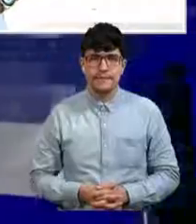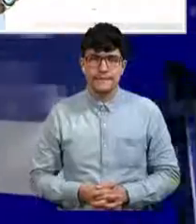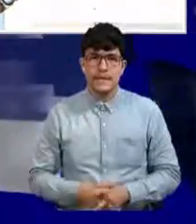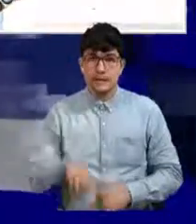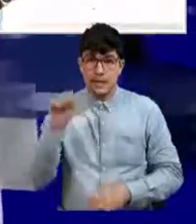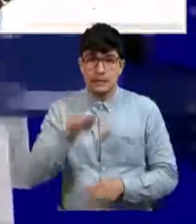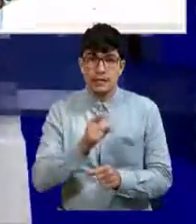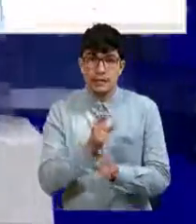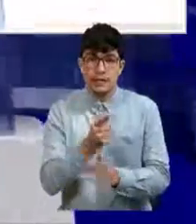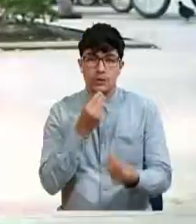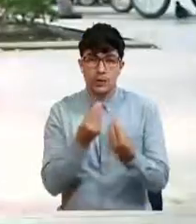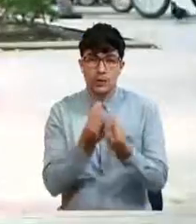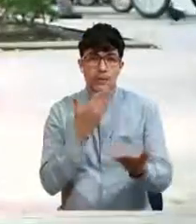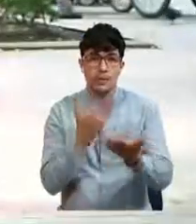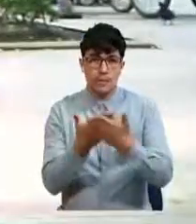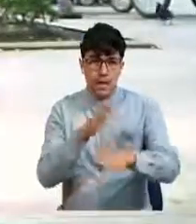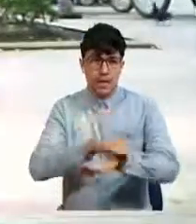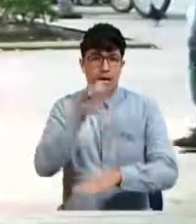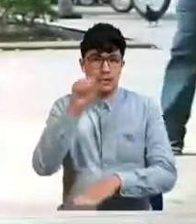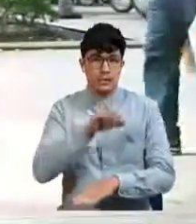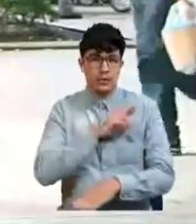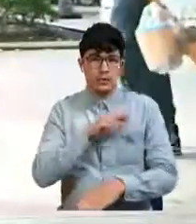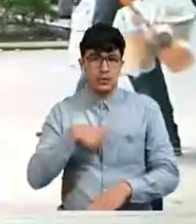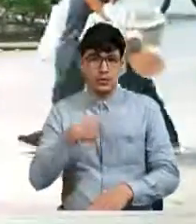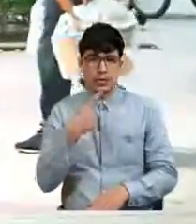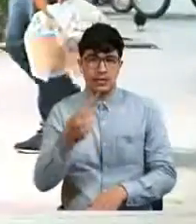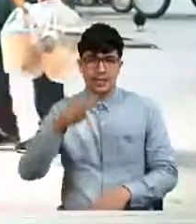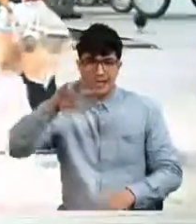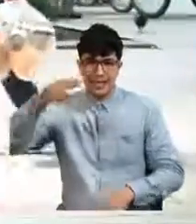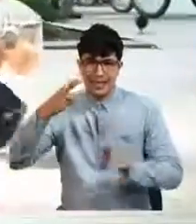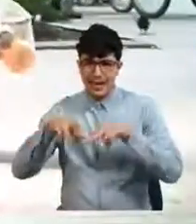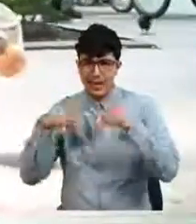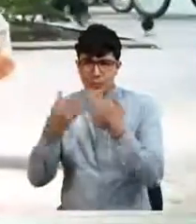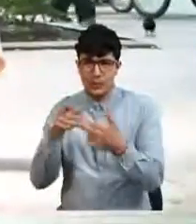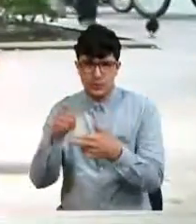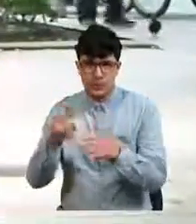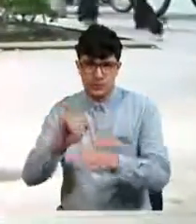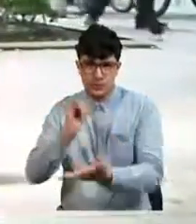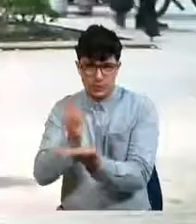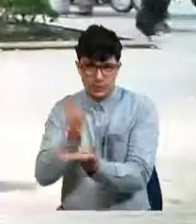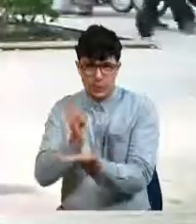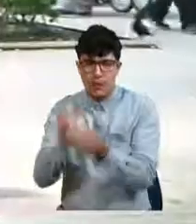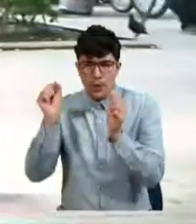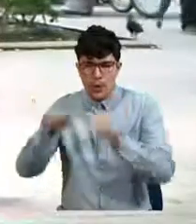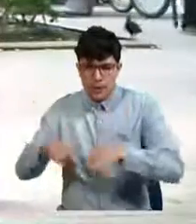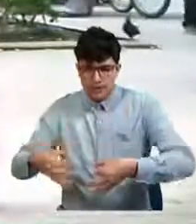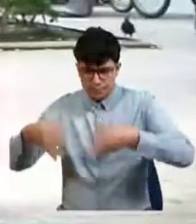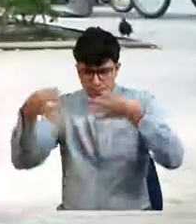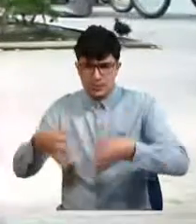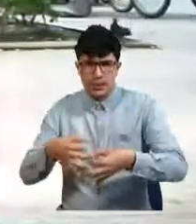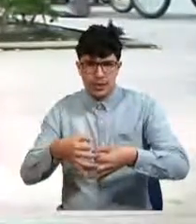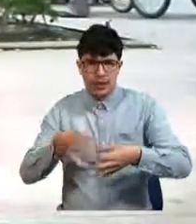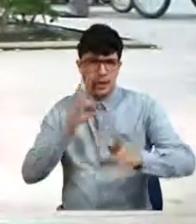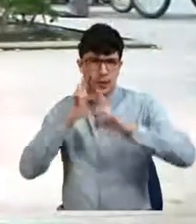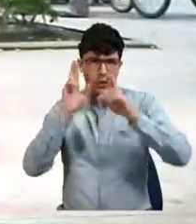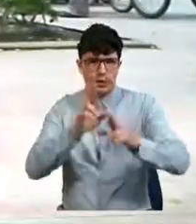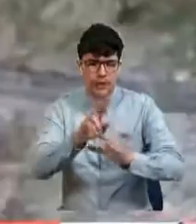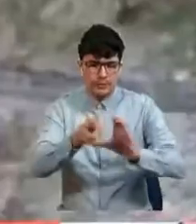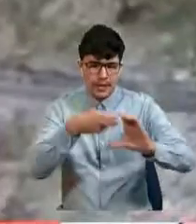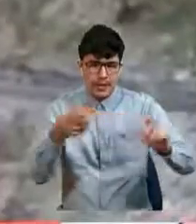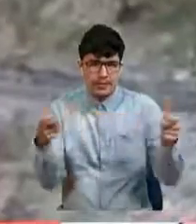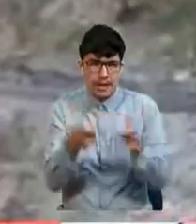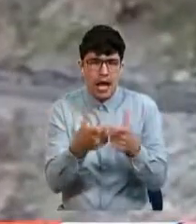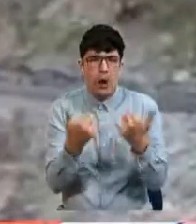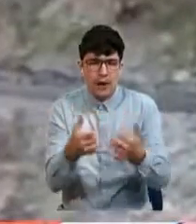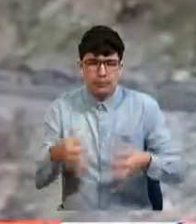así es compañero muy buenas tardes pues hay que decir que la tercera sección de la junta directiva para buscar la formalización de la pequeña minería norte de santander fue